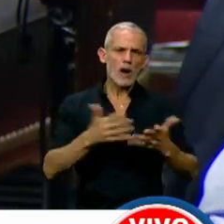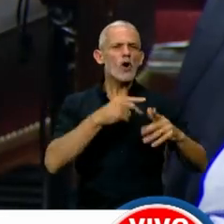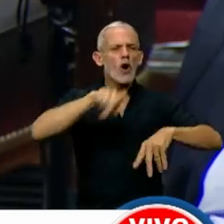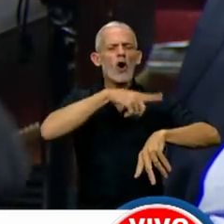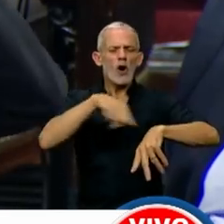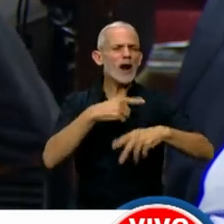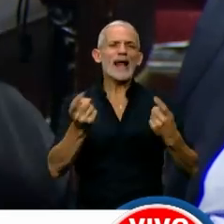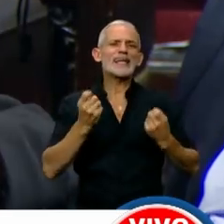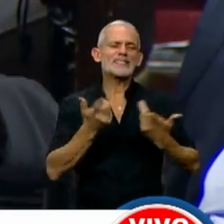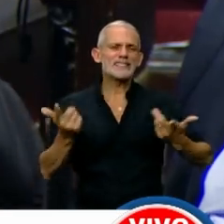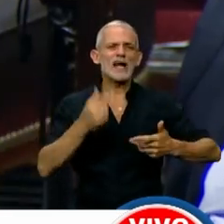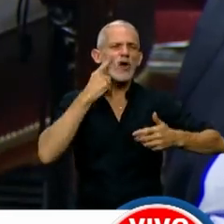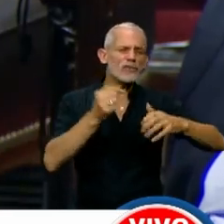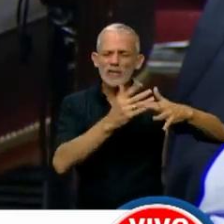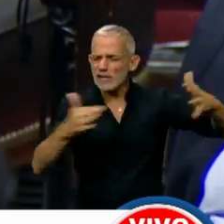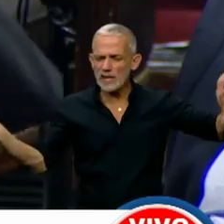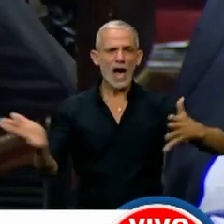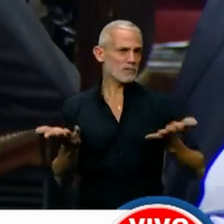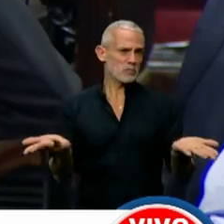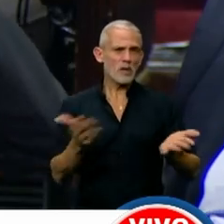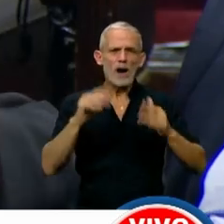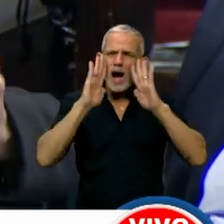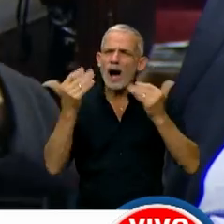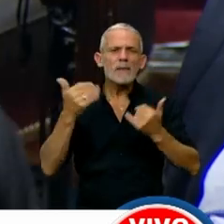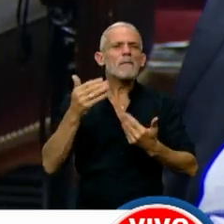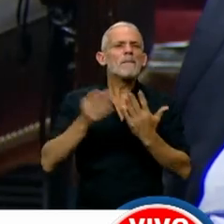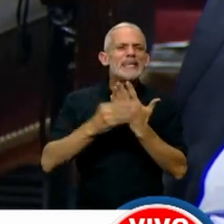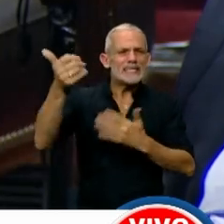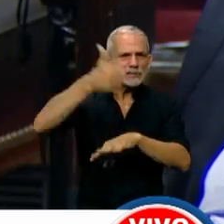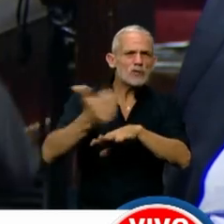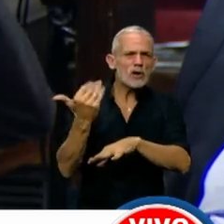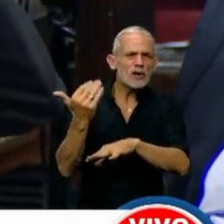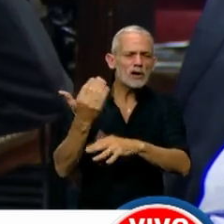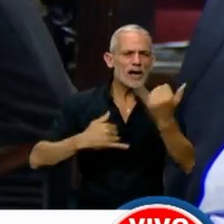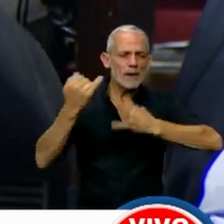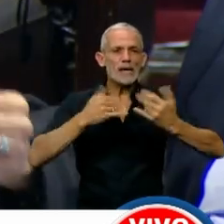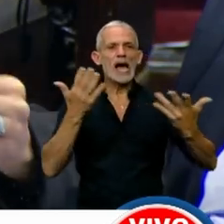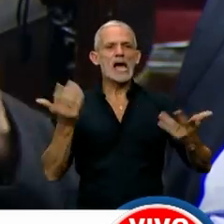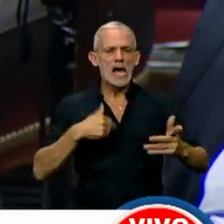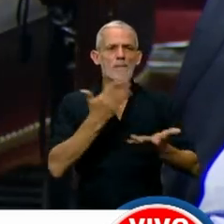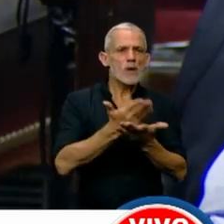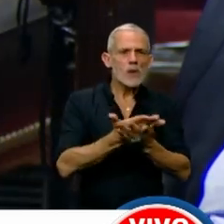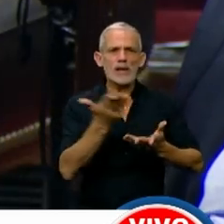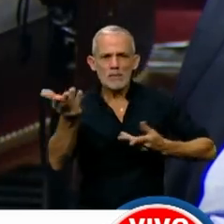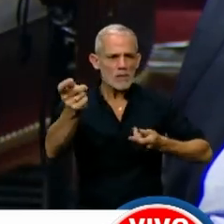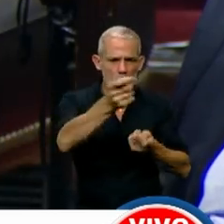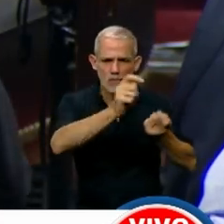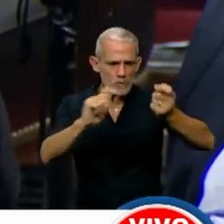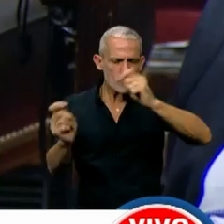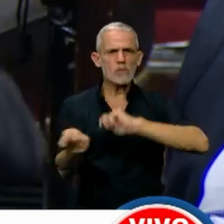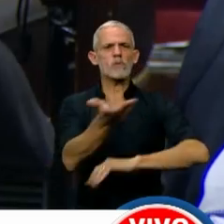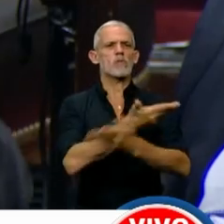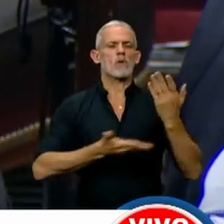que sean necesarias días que sean necesarios escuchemos a los ministros que sean necesarios hagamos las propuestas que sean necesarias